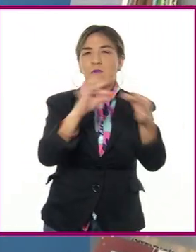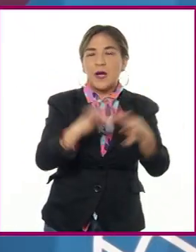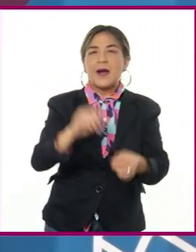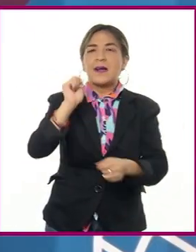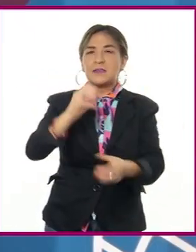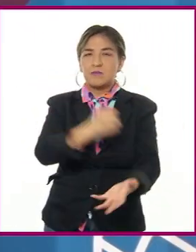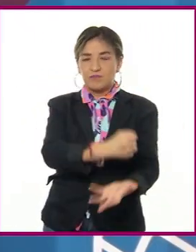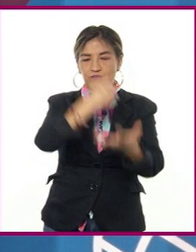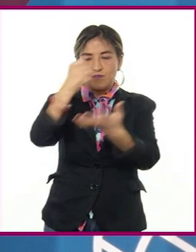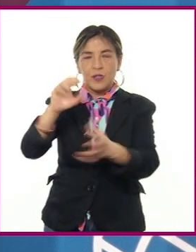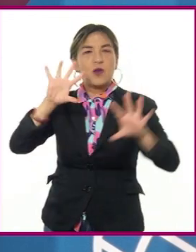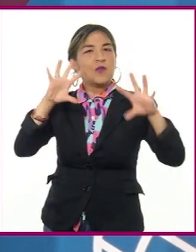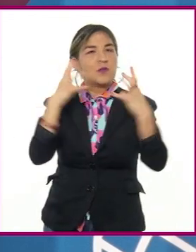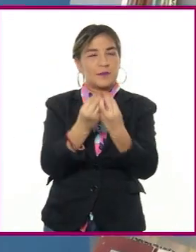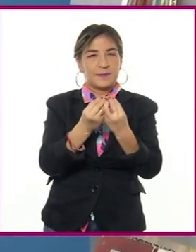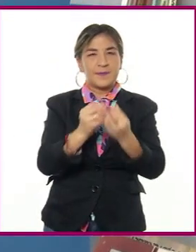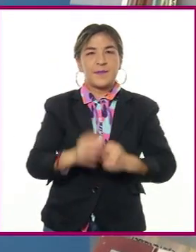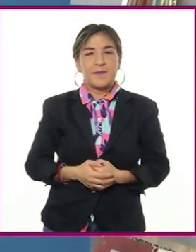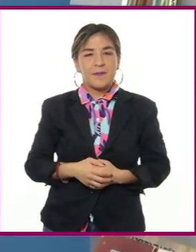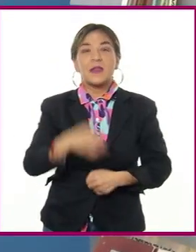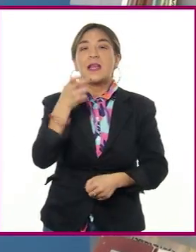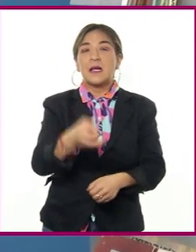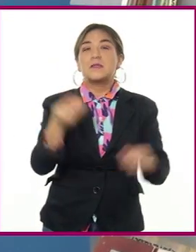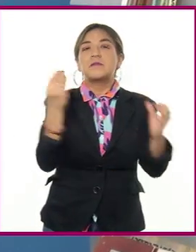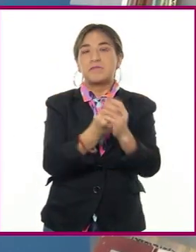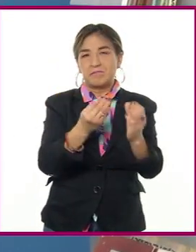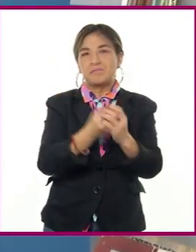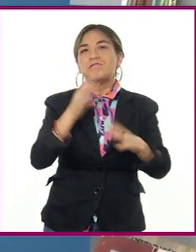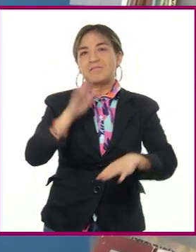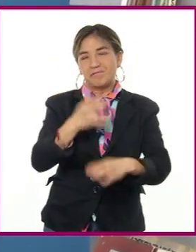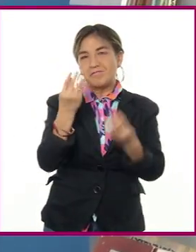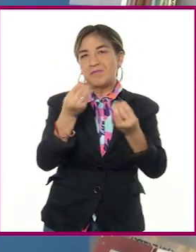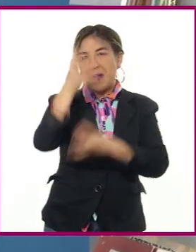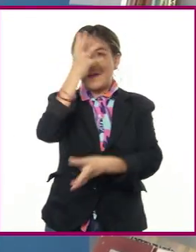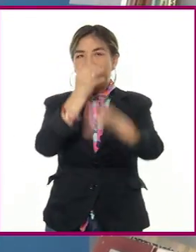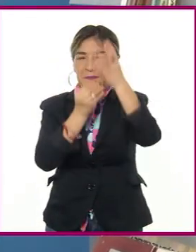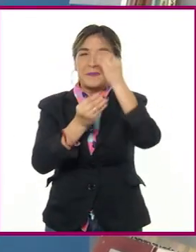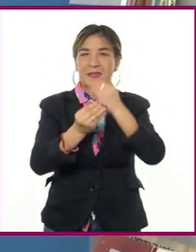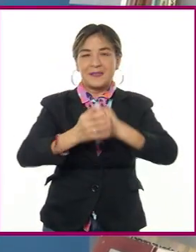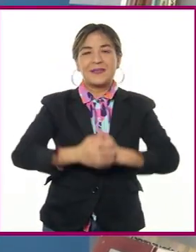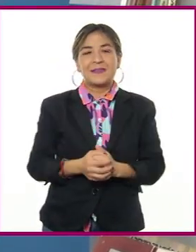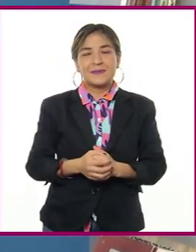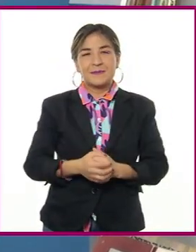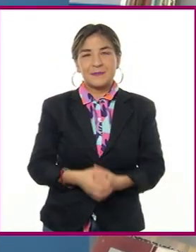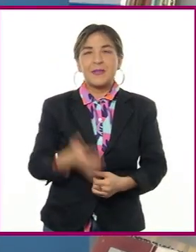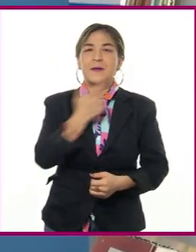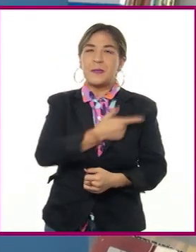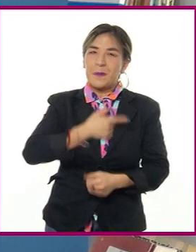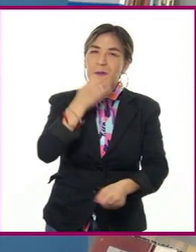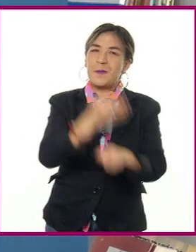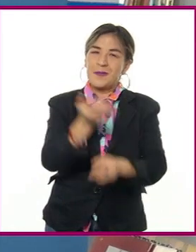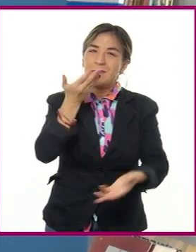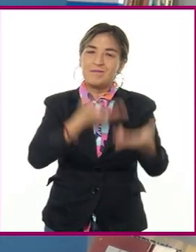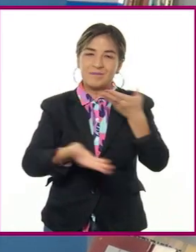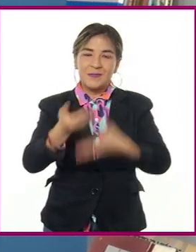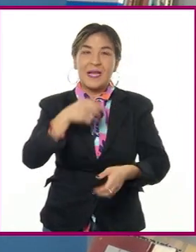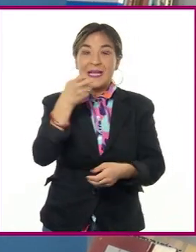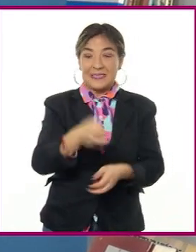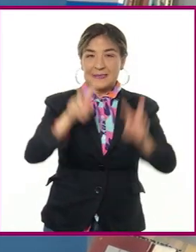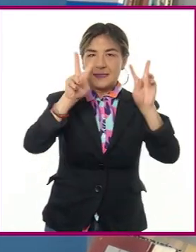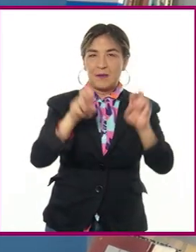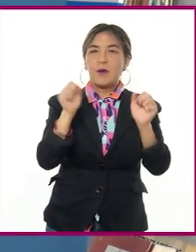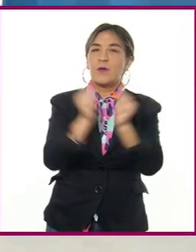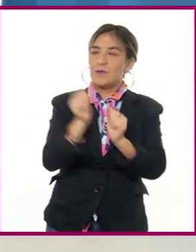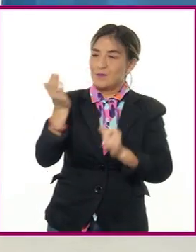cuentas. En esta sesión hemos aprendido mucho. Maestra Graciela, fue muy grato compartir este tema